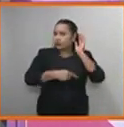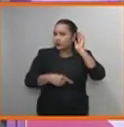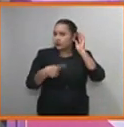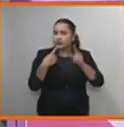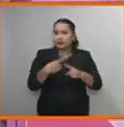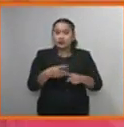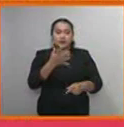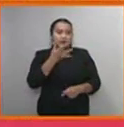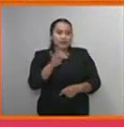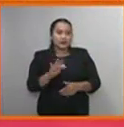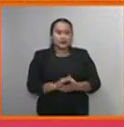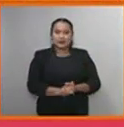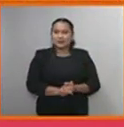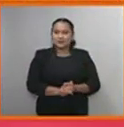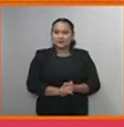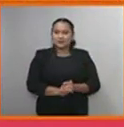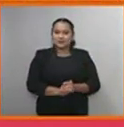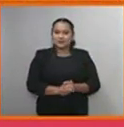suerte.